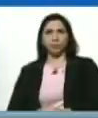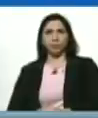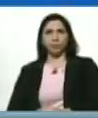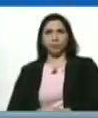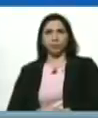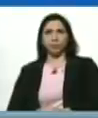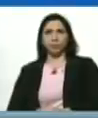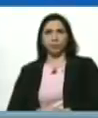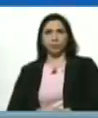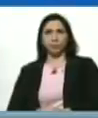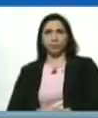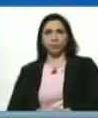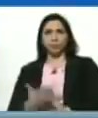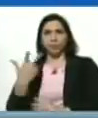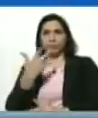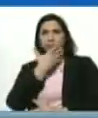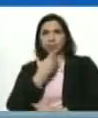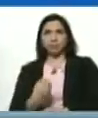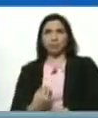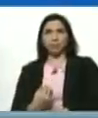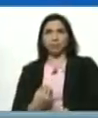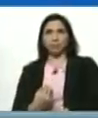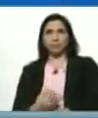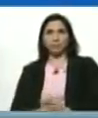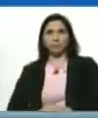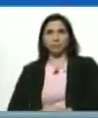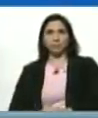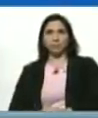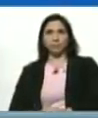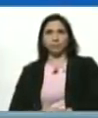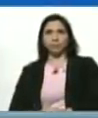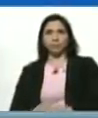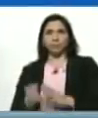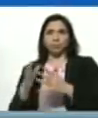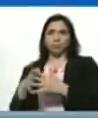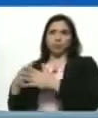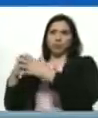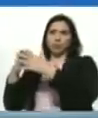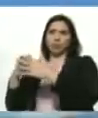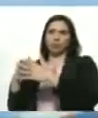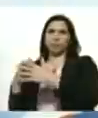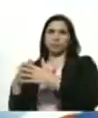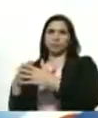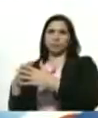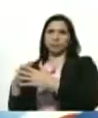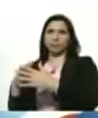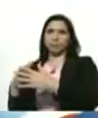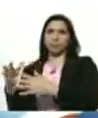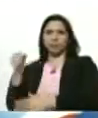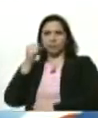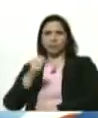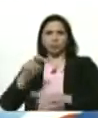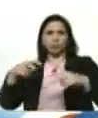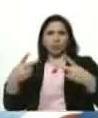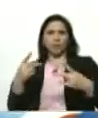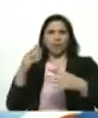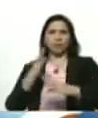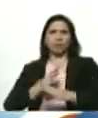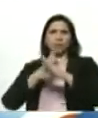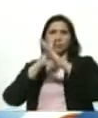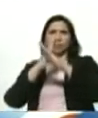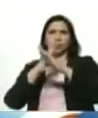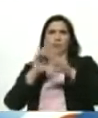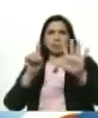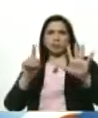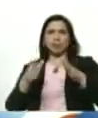luego viene el 3 de diciembre estados unidos impuso nuevas sanciones a seis buques de